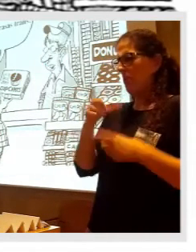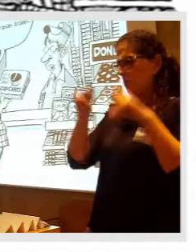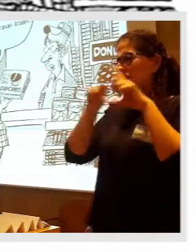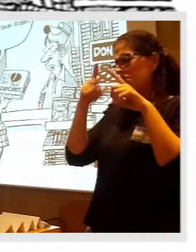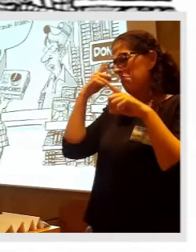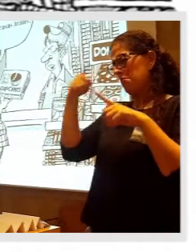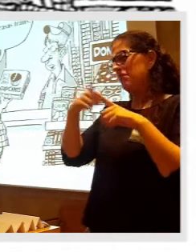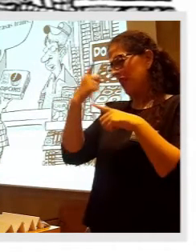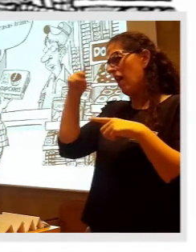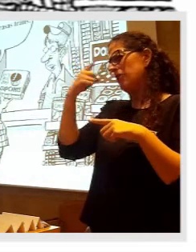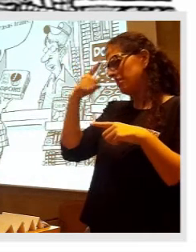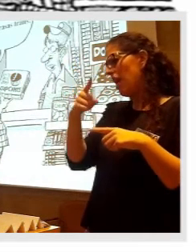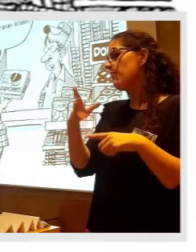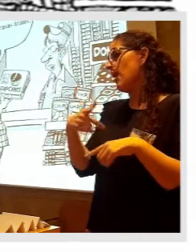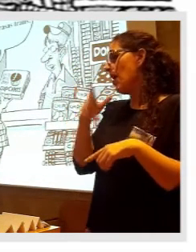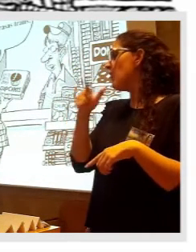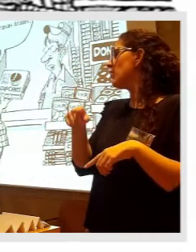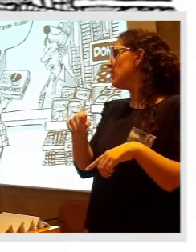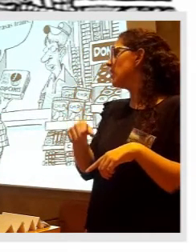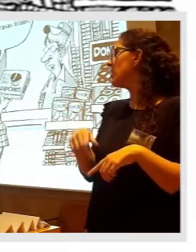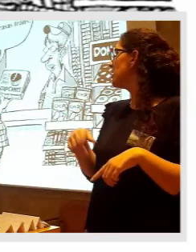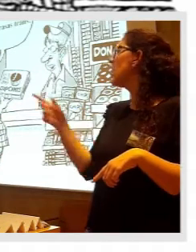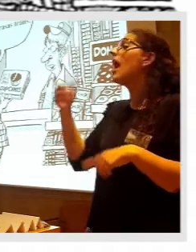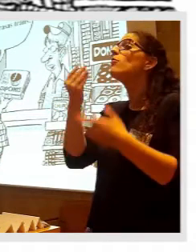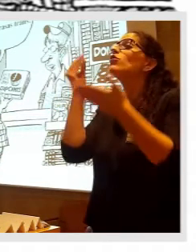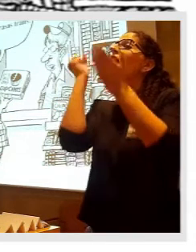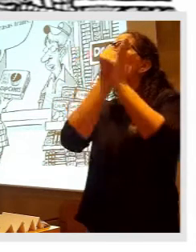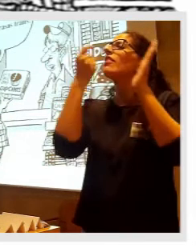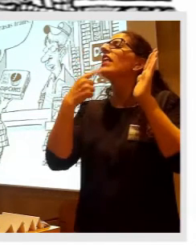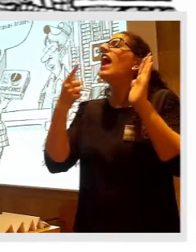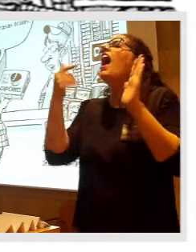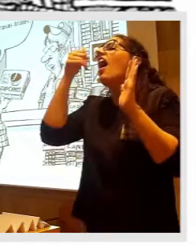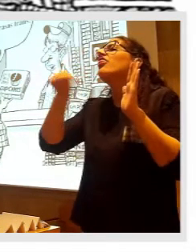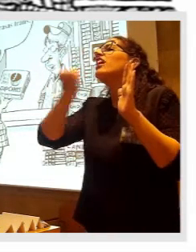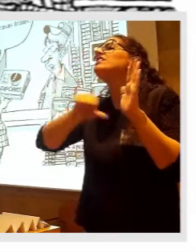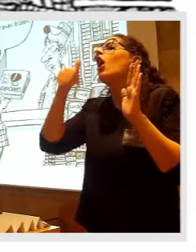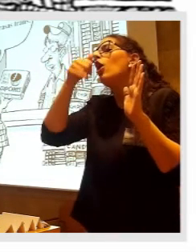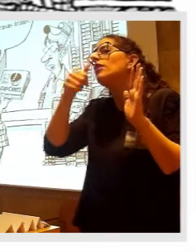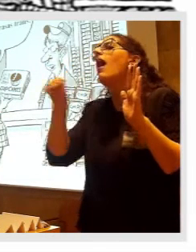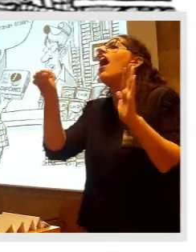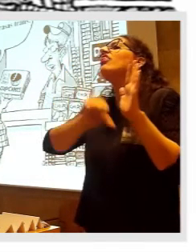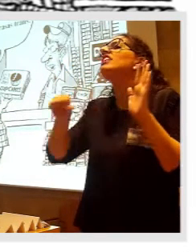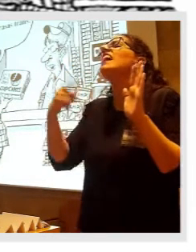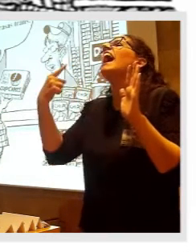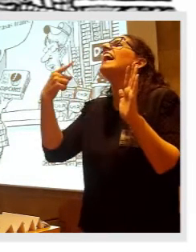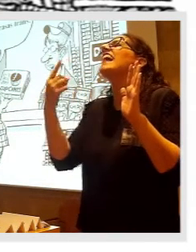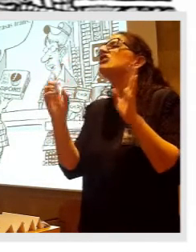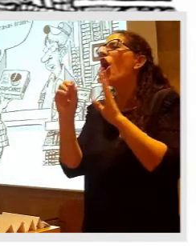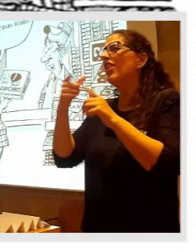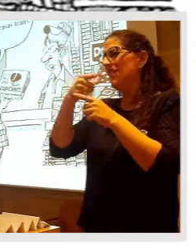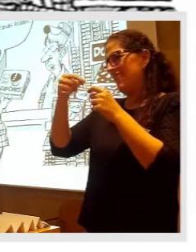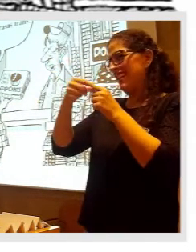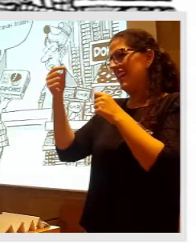más están haciendo, ya veis que cada vez pone rico en aceite de oliva, hecho con aceite de girasol. Bueno, pues eso es lo que tenemos que ir buscando y